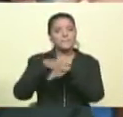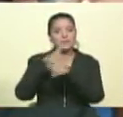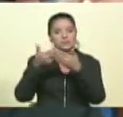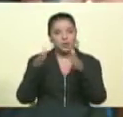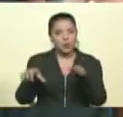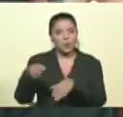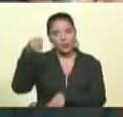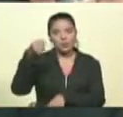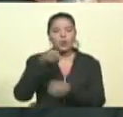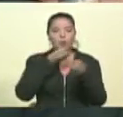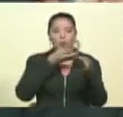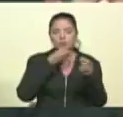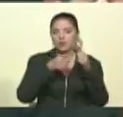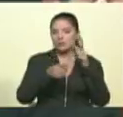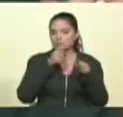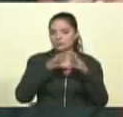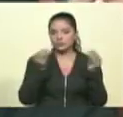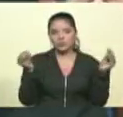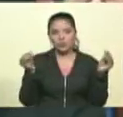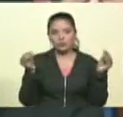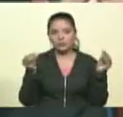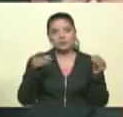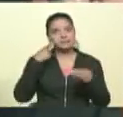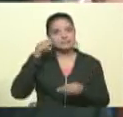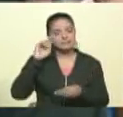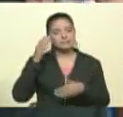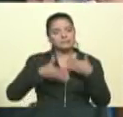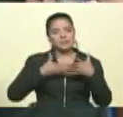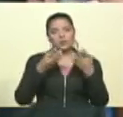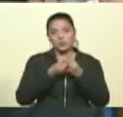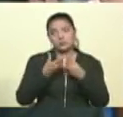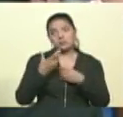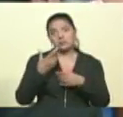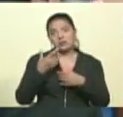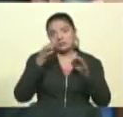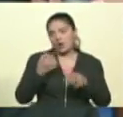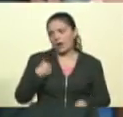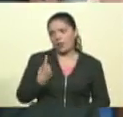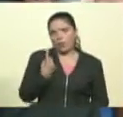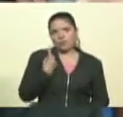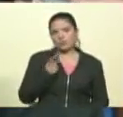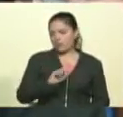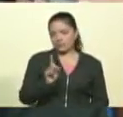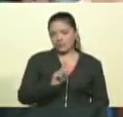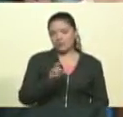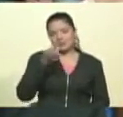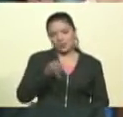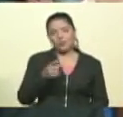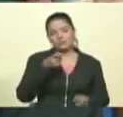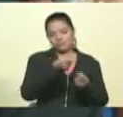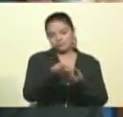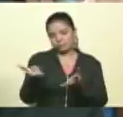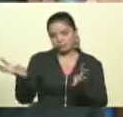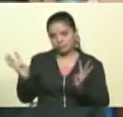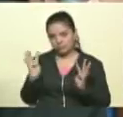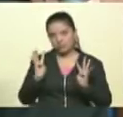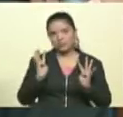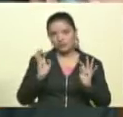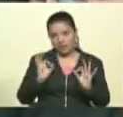Público que conformaban el cartel de extorsión junto con él. Tal vez no sea el único, Parra Saluso. Y en ese